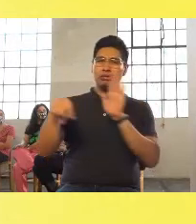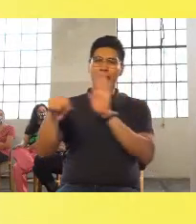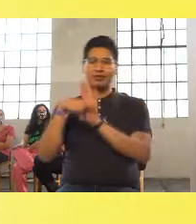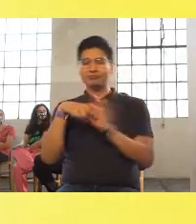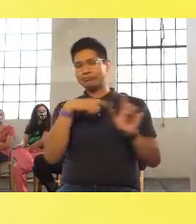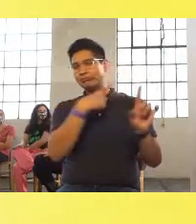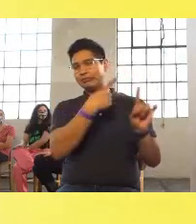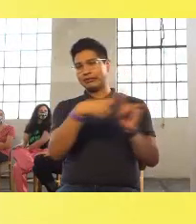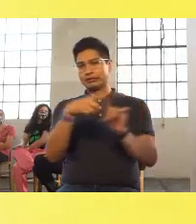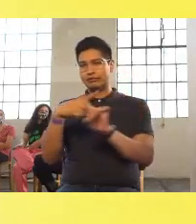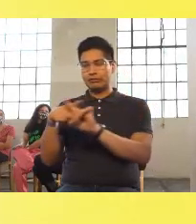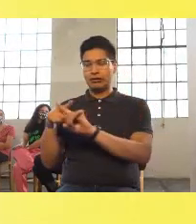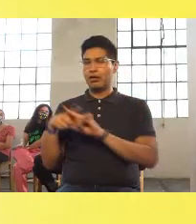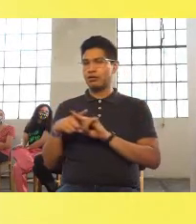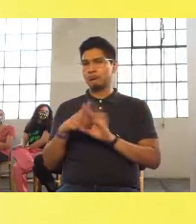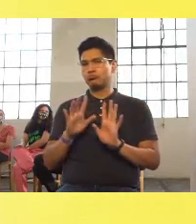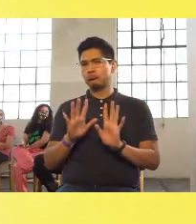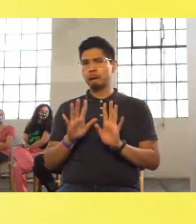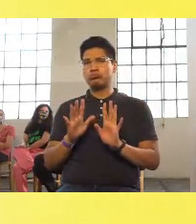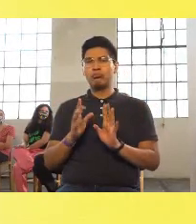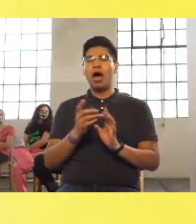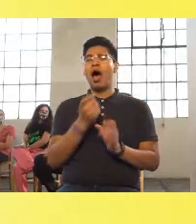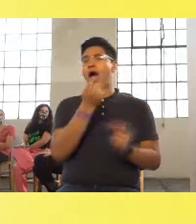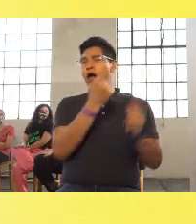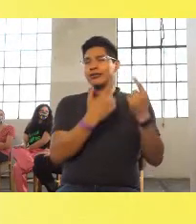el corazón hacia punto de llanto,